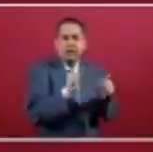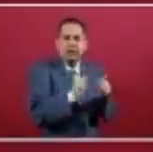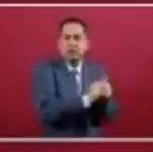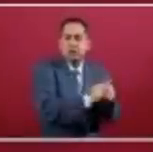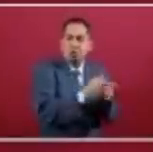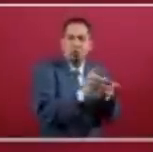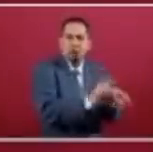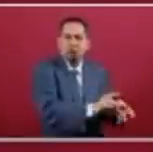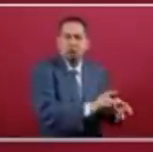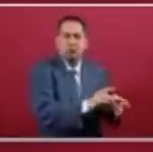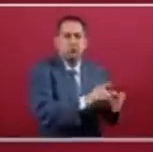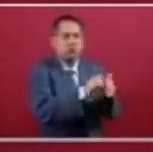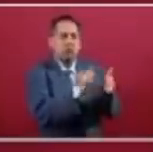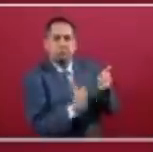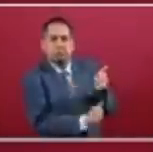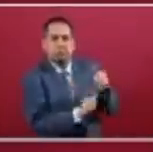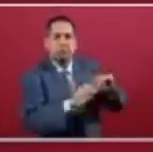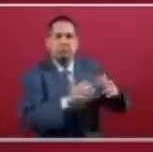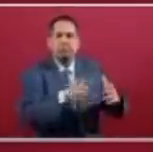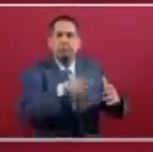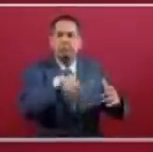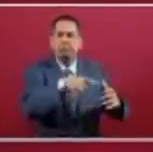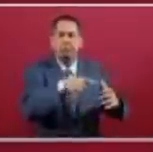trabajado al servicio de